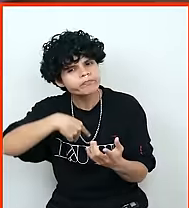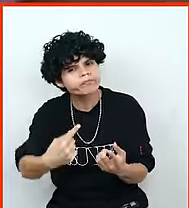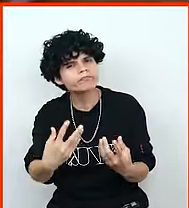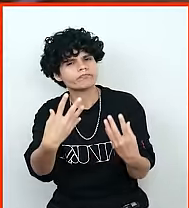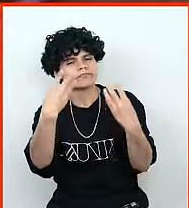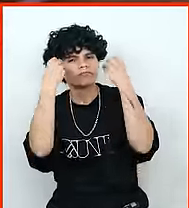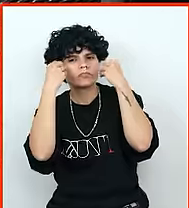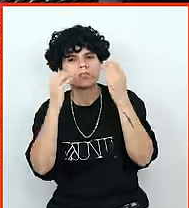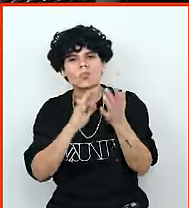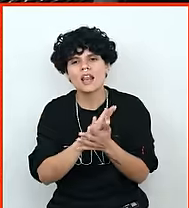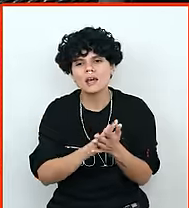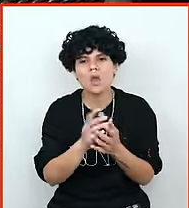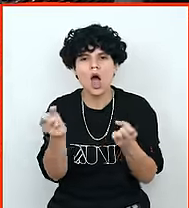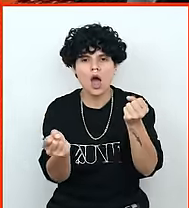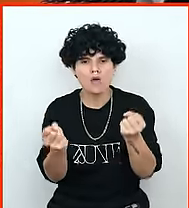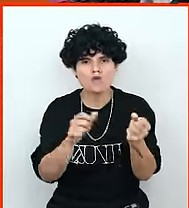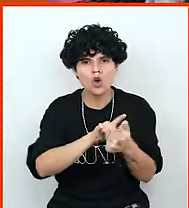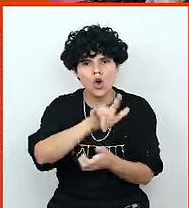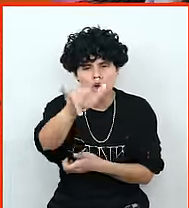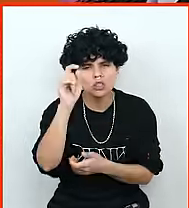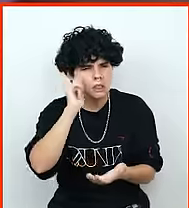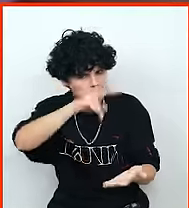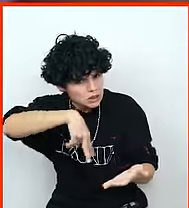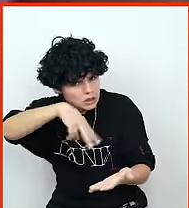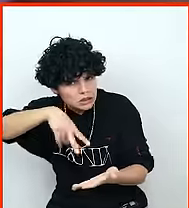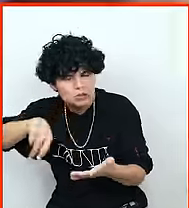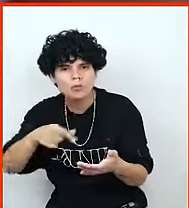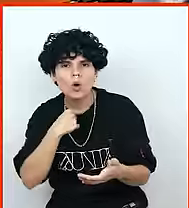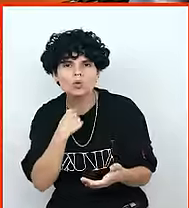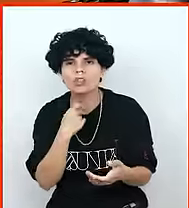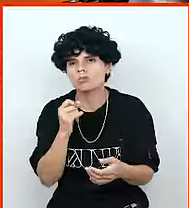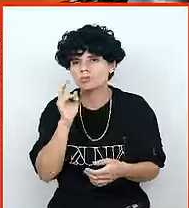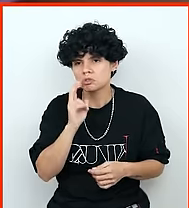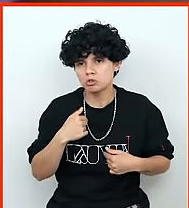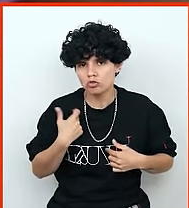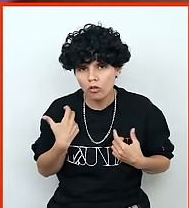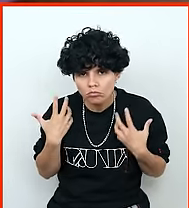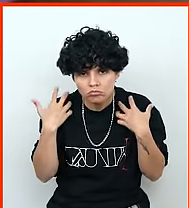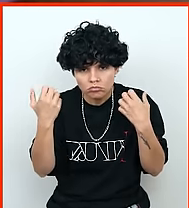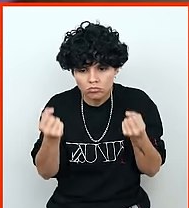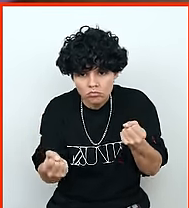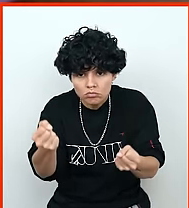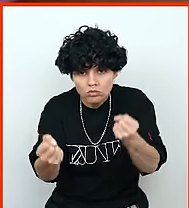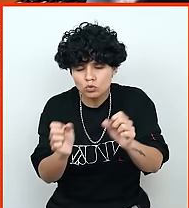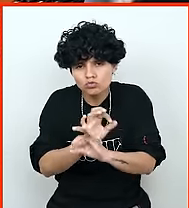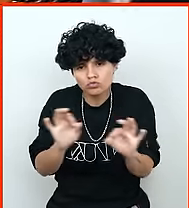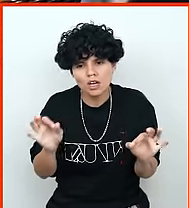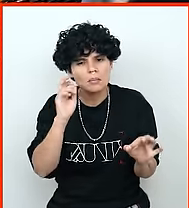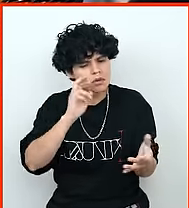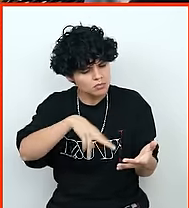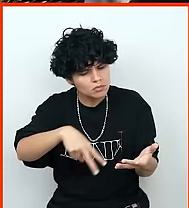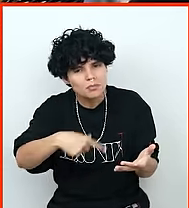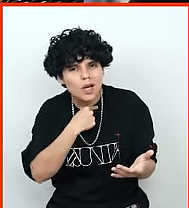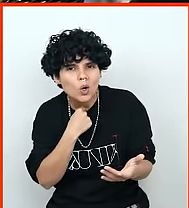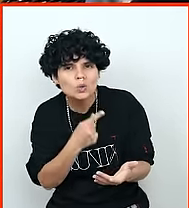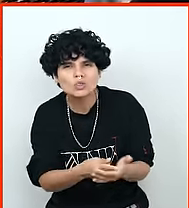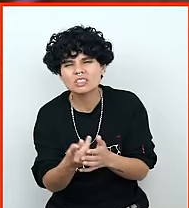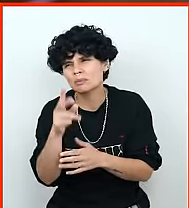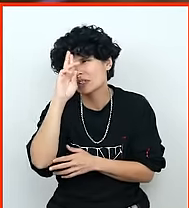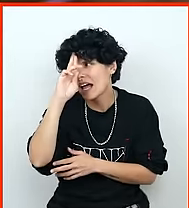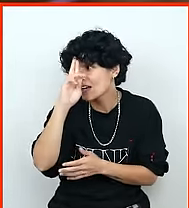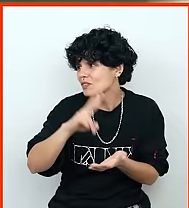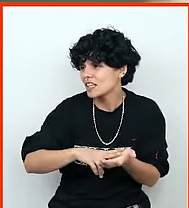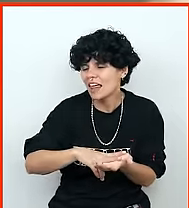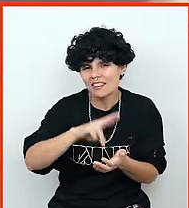que me podéis ver leyendo un manual de cómo pilotear un avión y nunca en mi vida voy a pilotear un avión. pero me fascina y voy entendiendo a medida que leo. Weá,